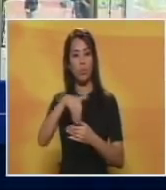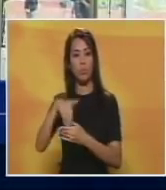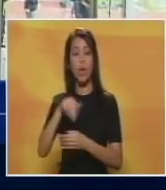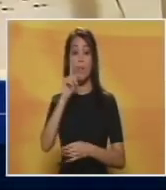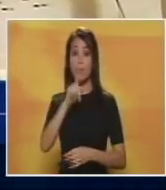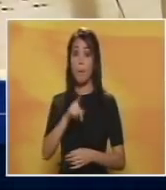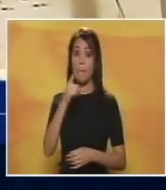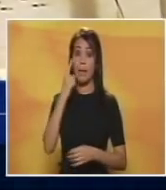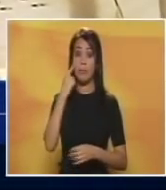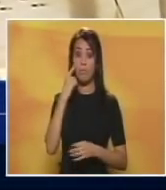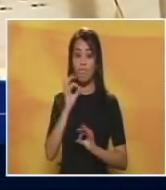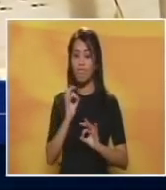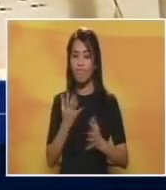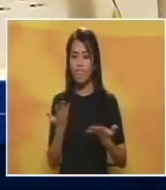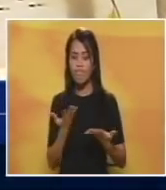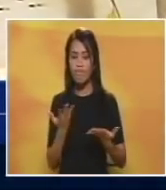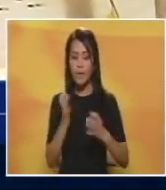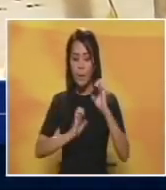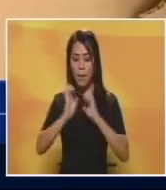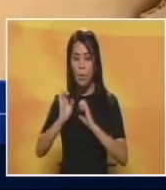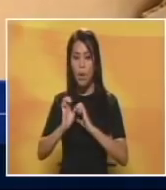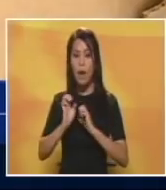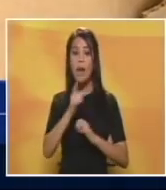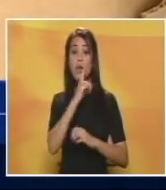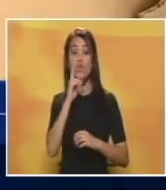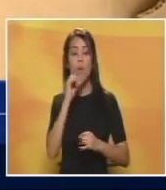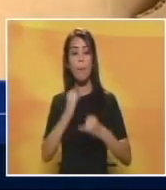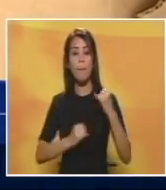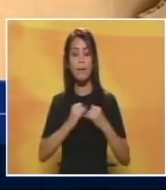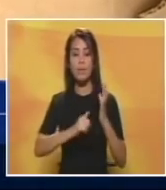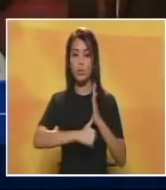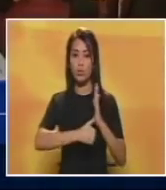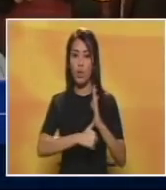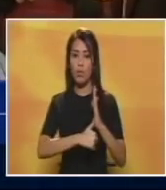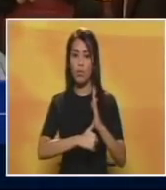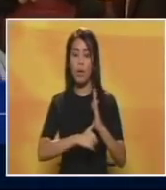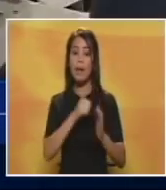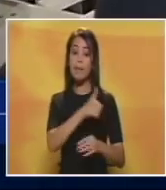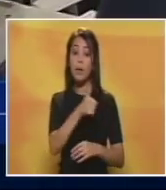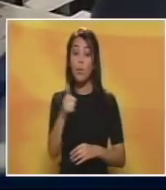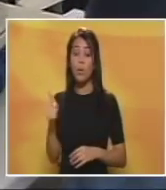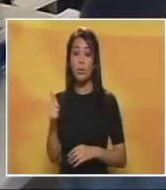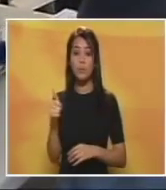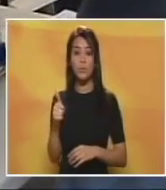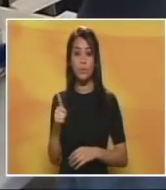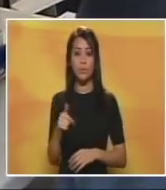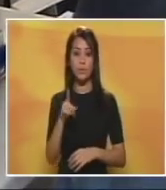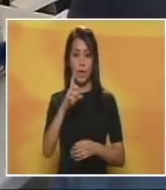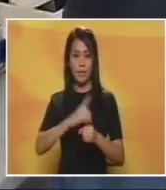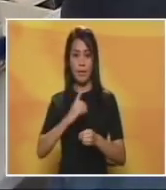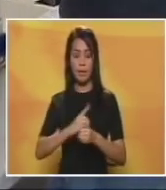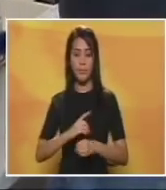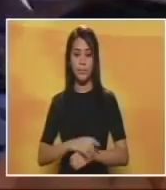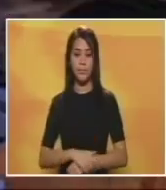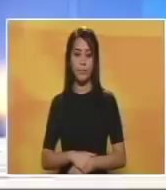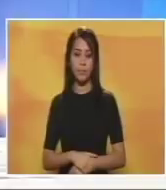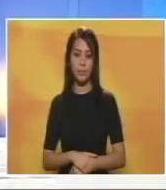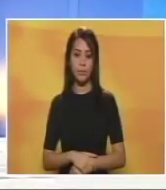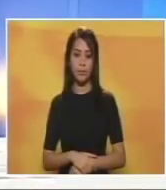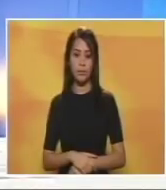se verificará la fiabilidad de los nombres, apellidos y números de cédula de identidad contenidos en el registro